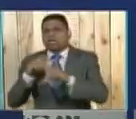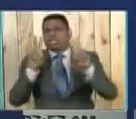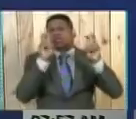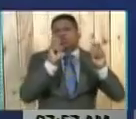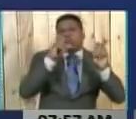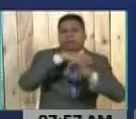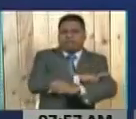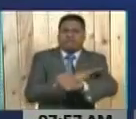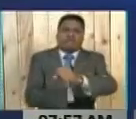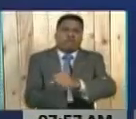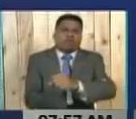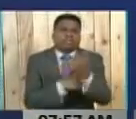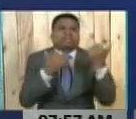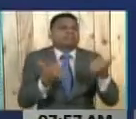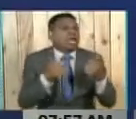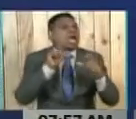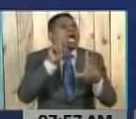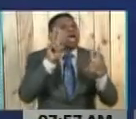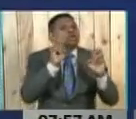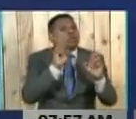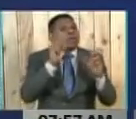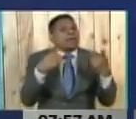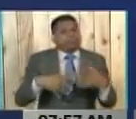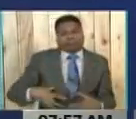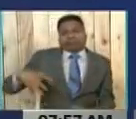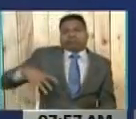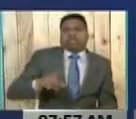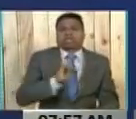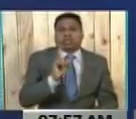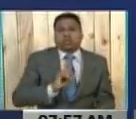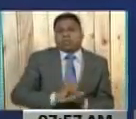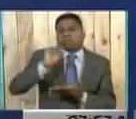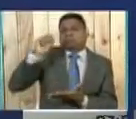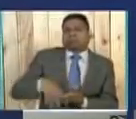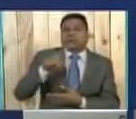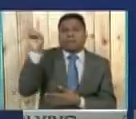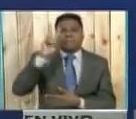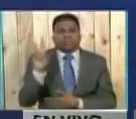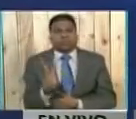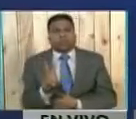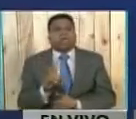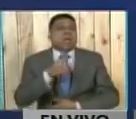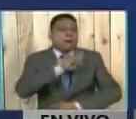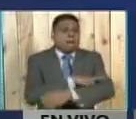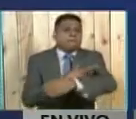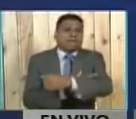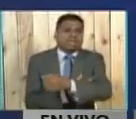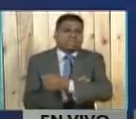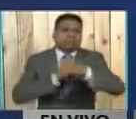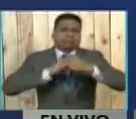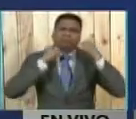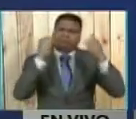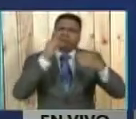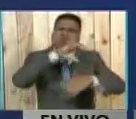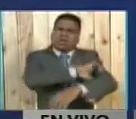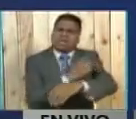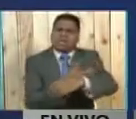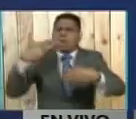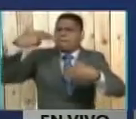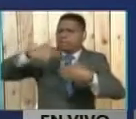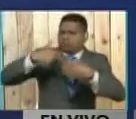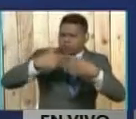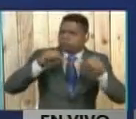Es el gran reto que hoy por hoy tenemos. Sin dejar de ser un país energético, un país petrolero, que lo vamos a